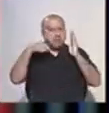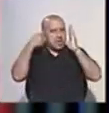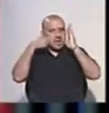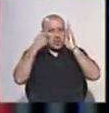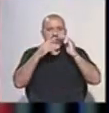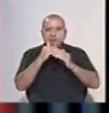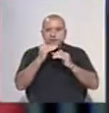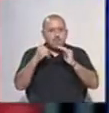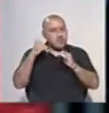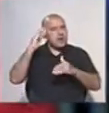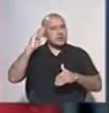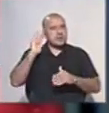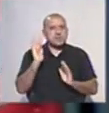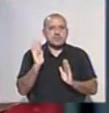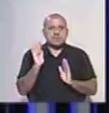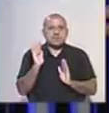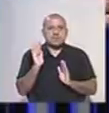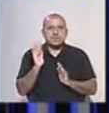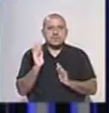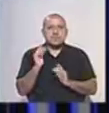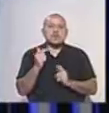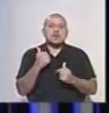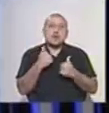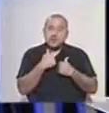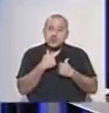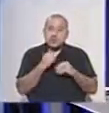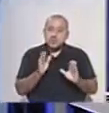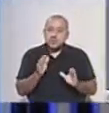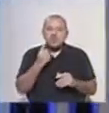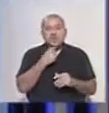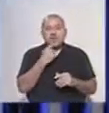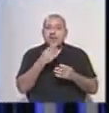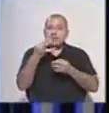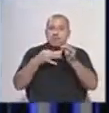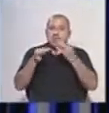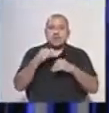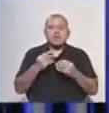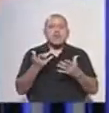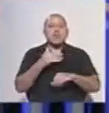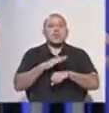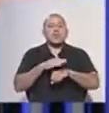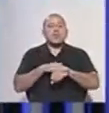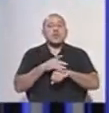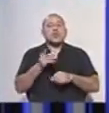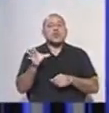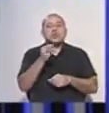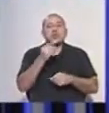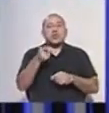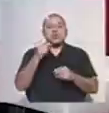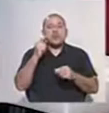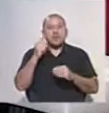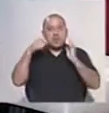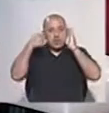todavía me la matizó. Yo. Bien, perfecto. Gracias. Va a ocurrir a partir de este momento. Me parece que todo eso conspira un